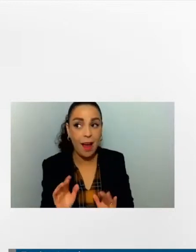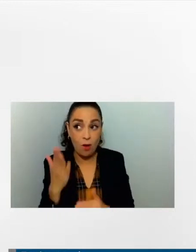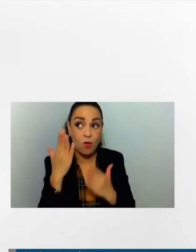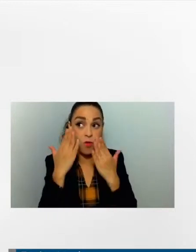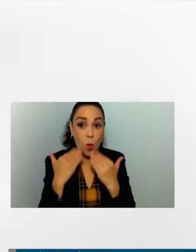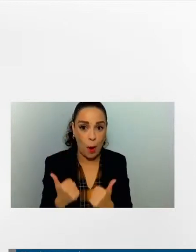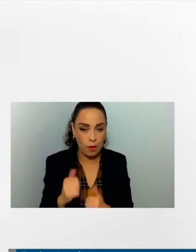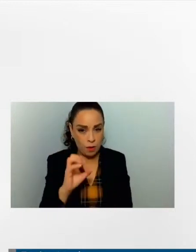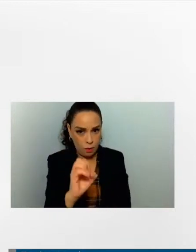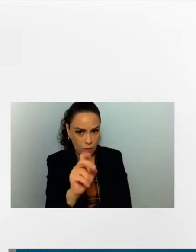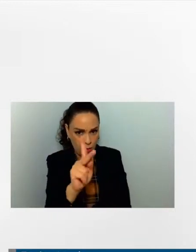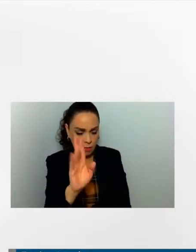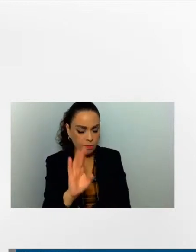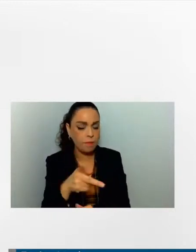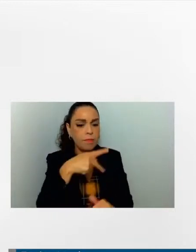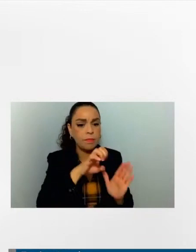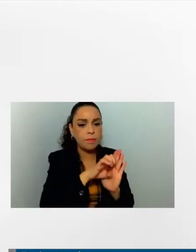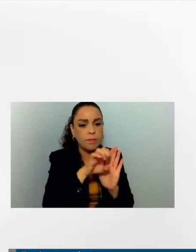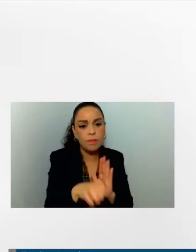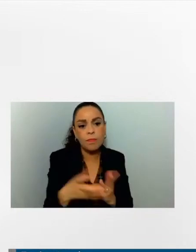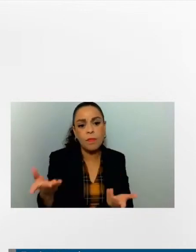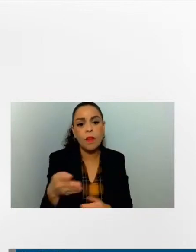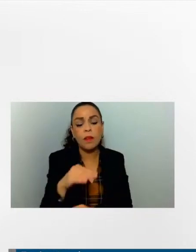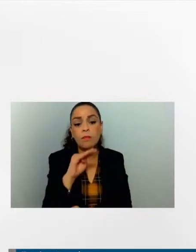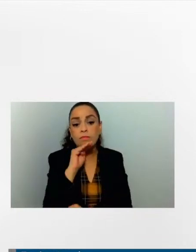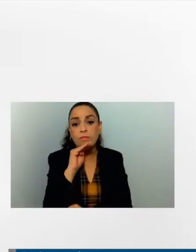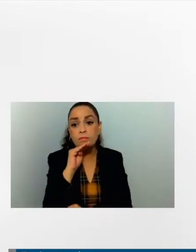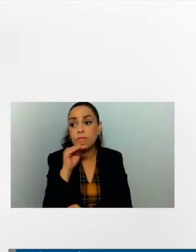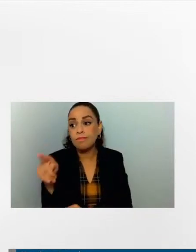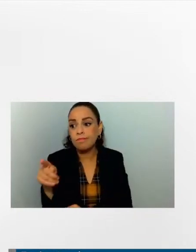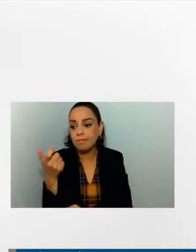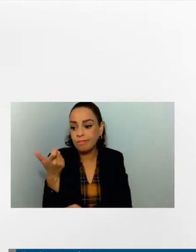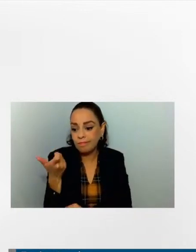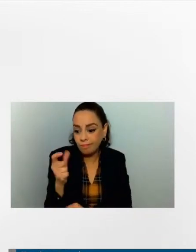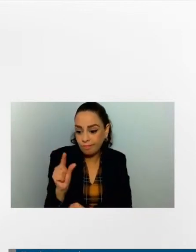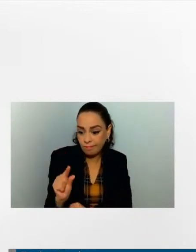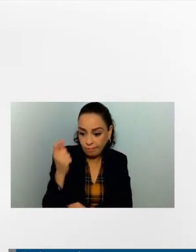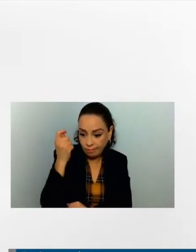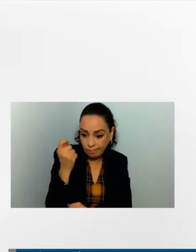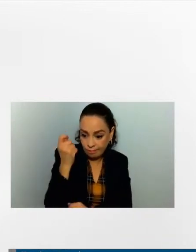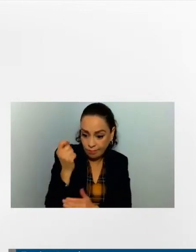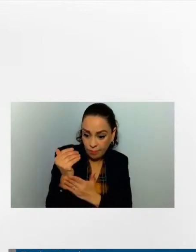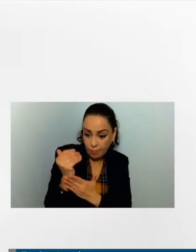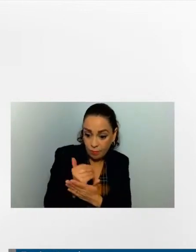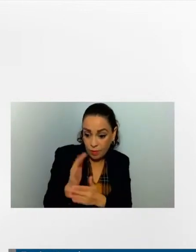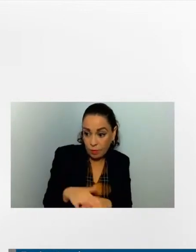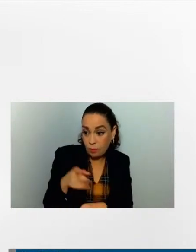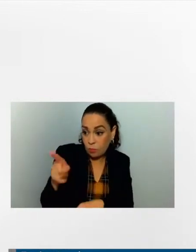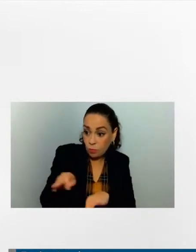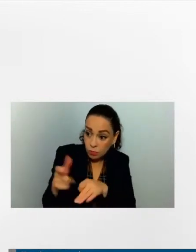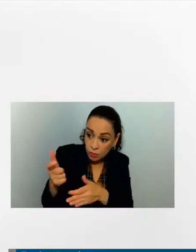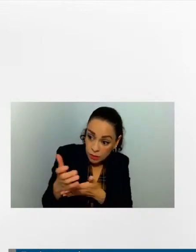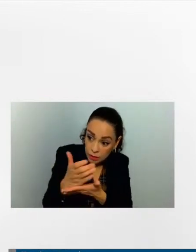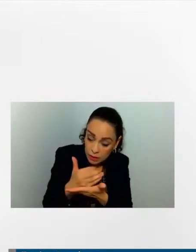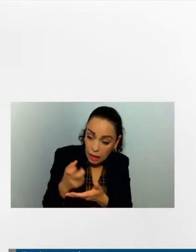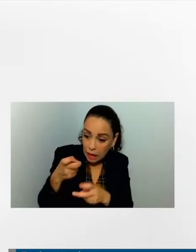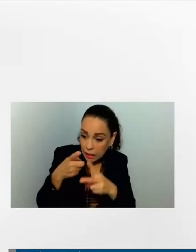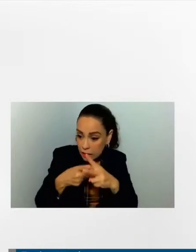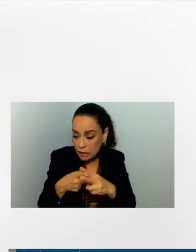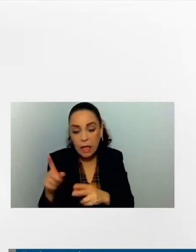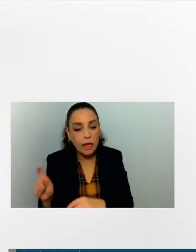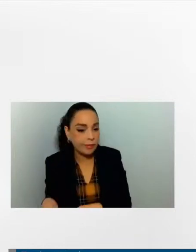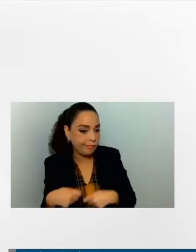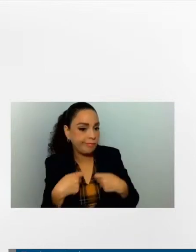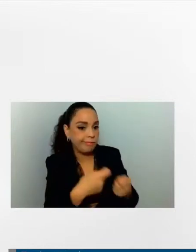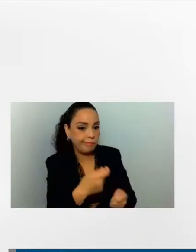madre pues daría menos alimentos porque los daría de acuerdo a sus posibilidades, pero no implicaría que se actualiza lo subsidiario,